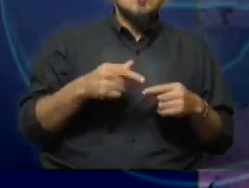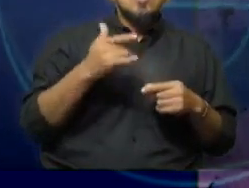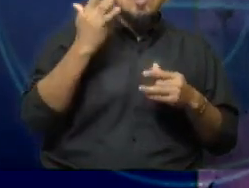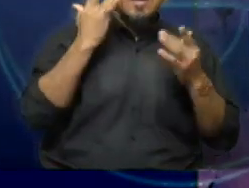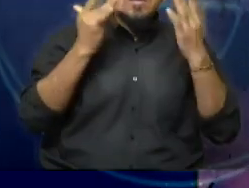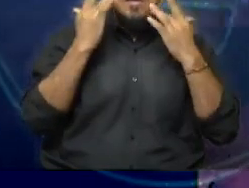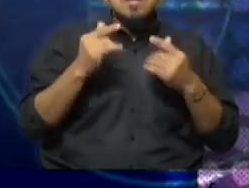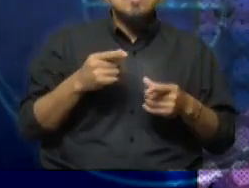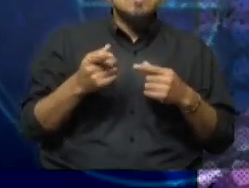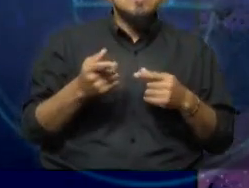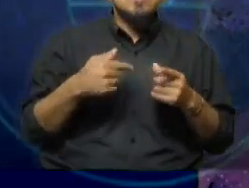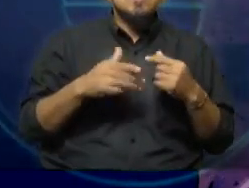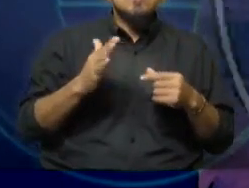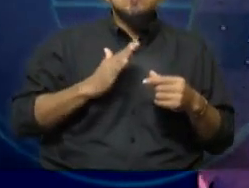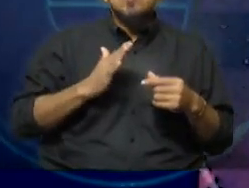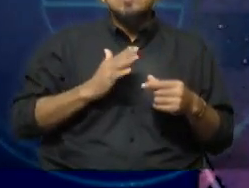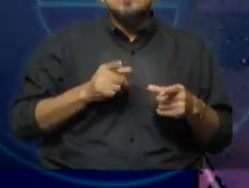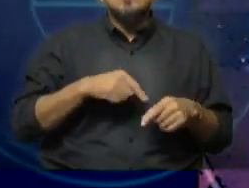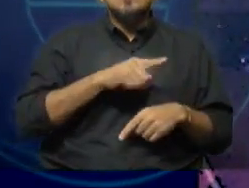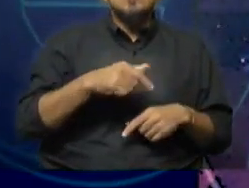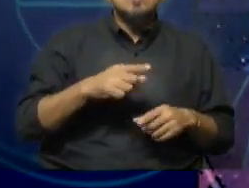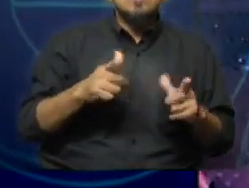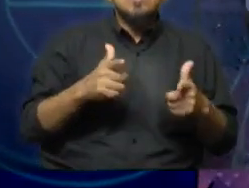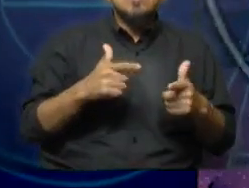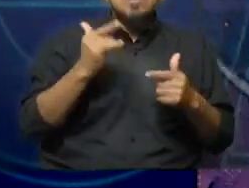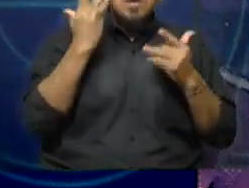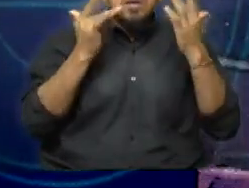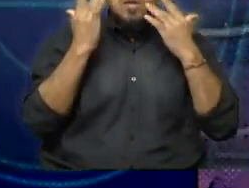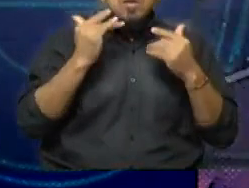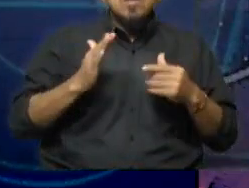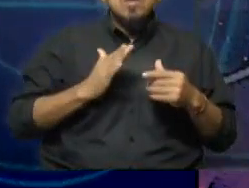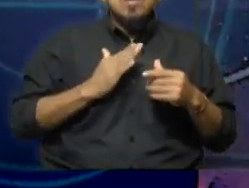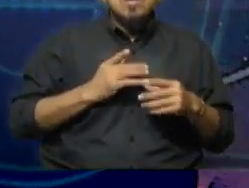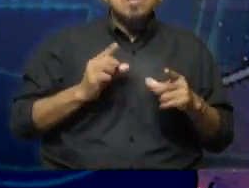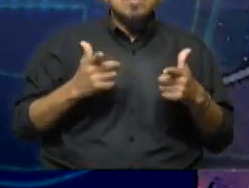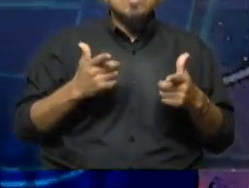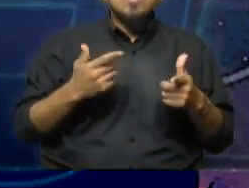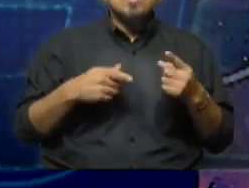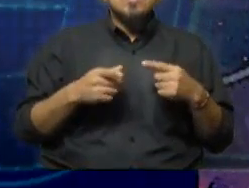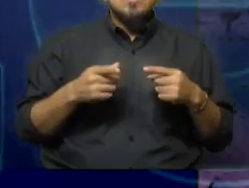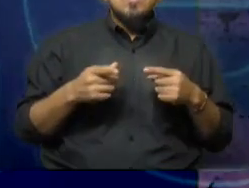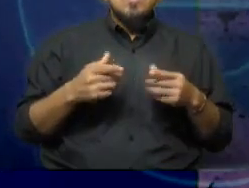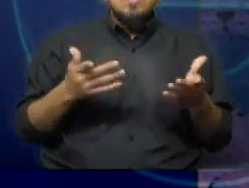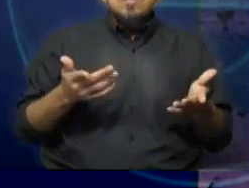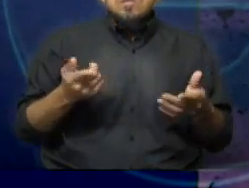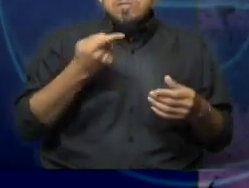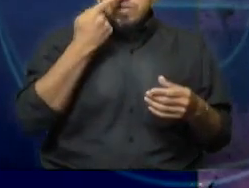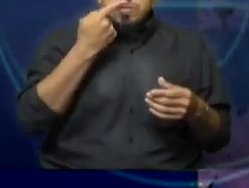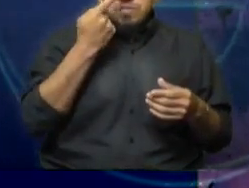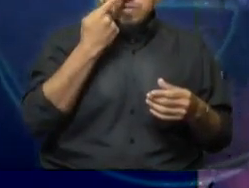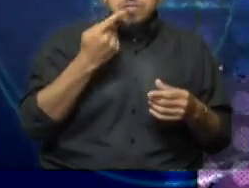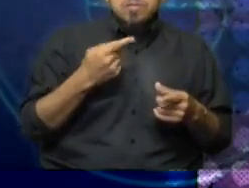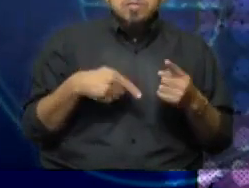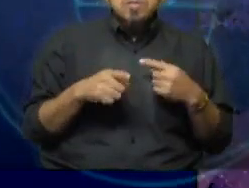¿Será que realmente, como se nos argumenta muchas veces, no hay artistas mujeres, no hay artistas talentosas, no hay interés? Y